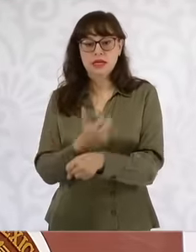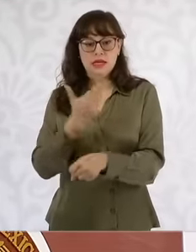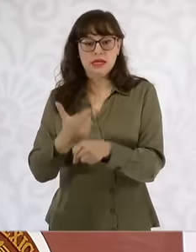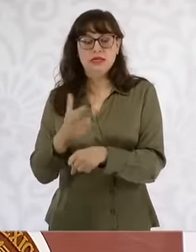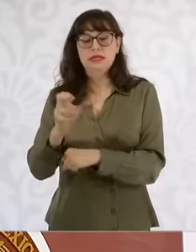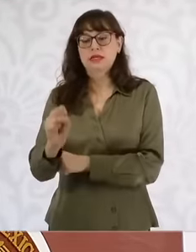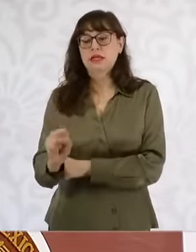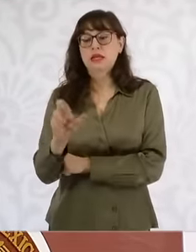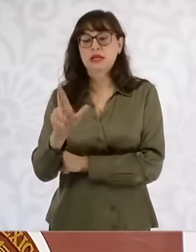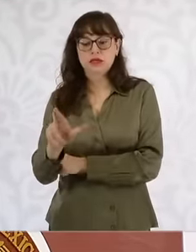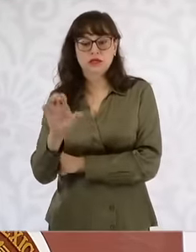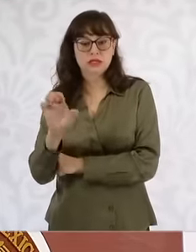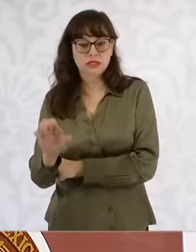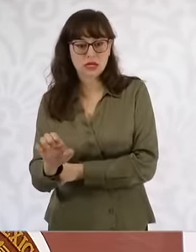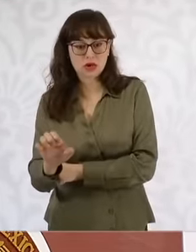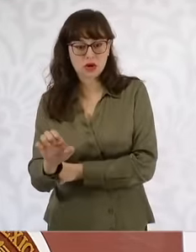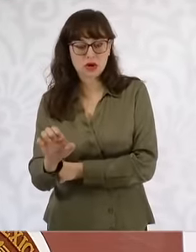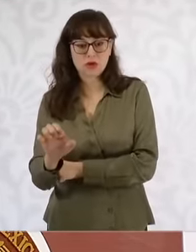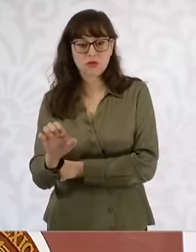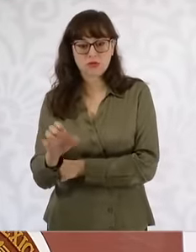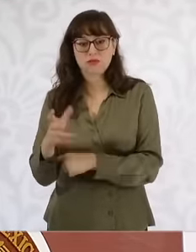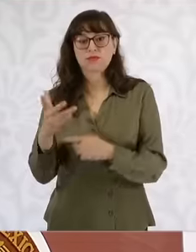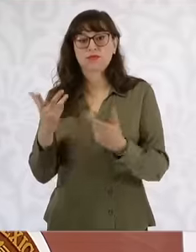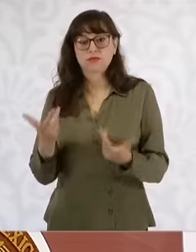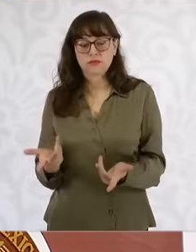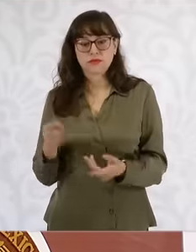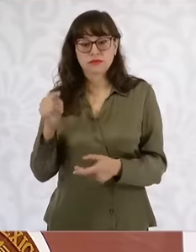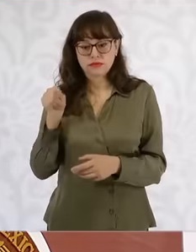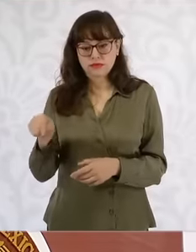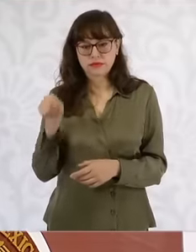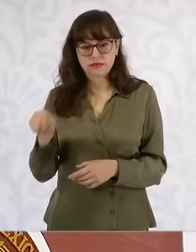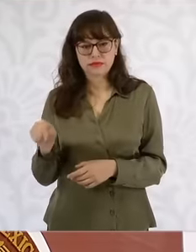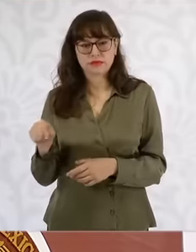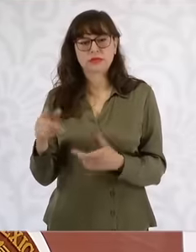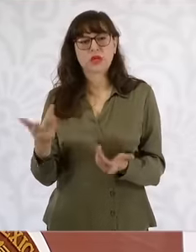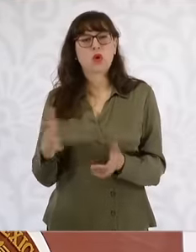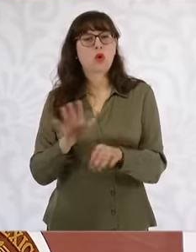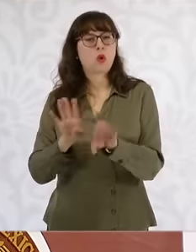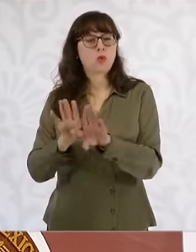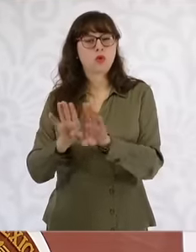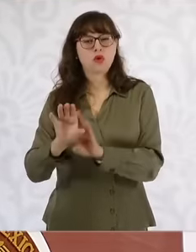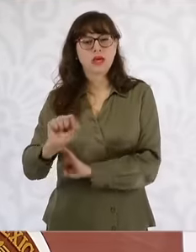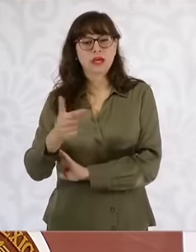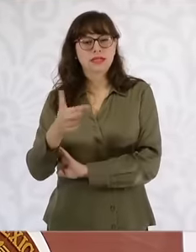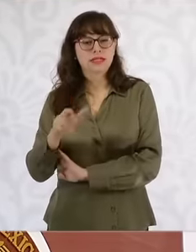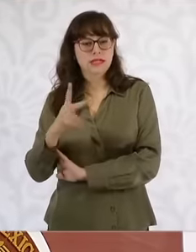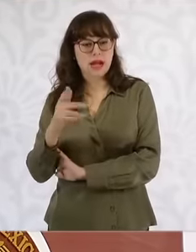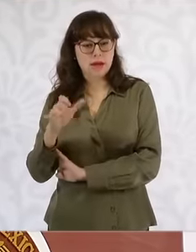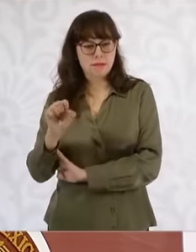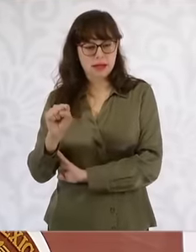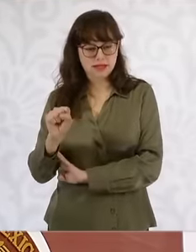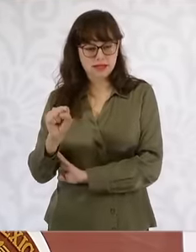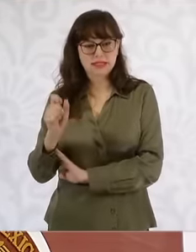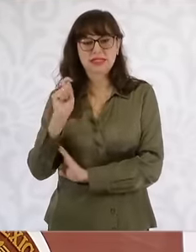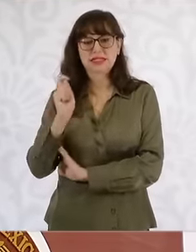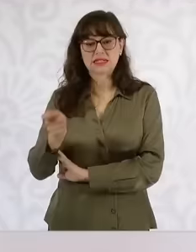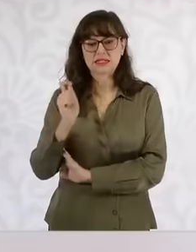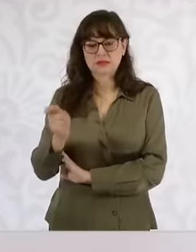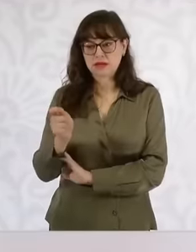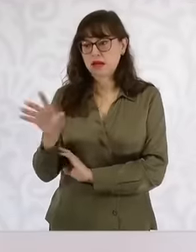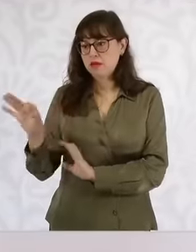Relaciones Exteriores, es el de los Sherpas, así se les denomina. Los Sherpas, que son los que